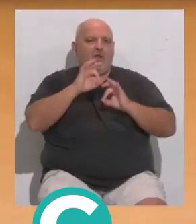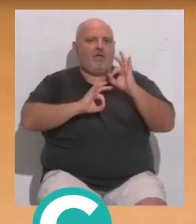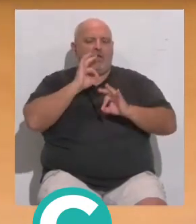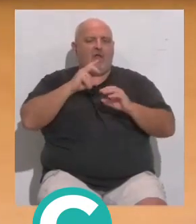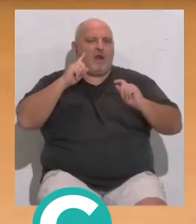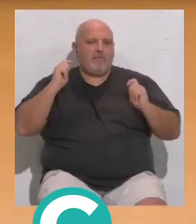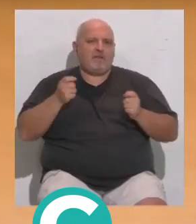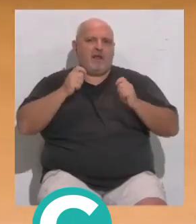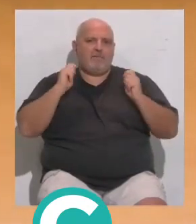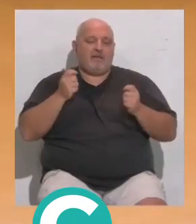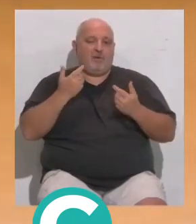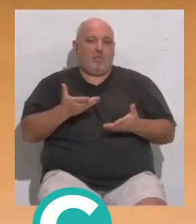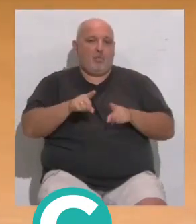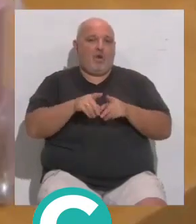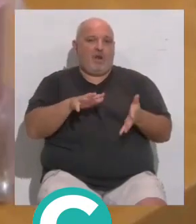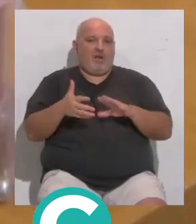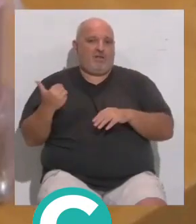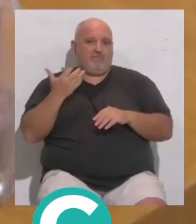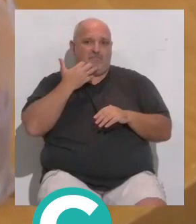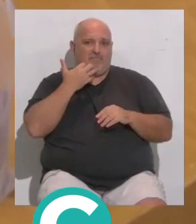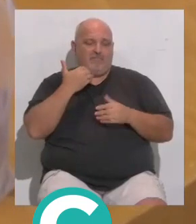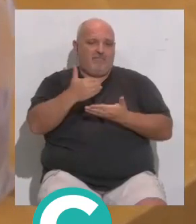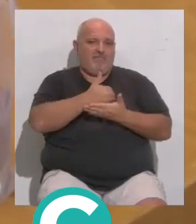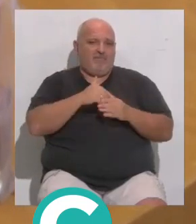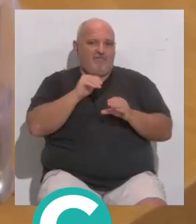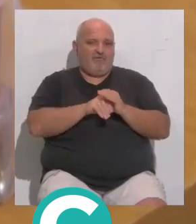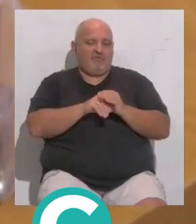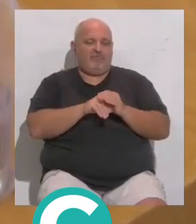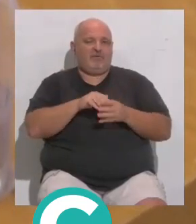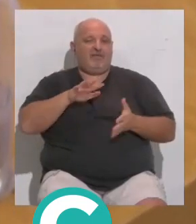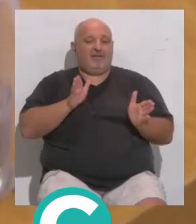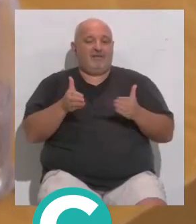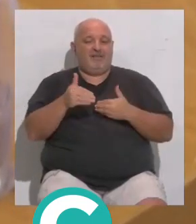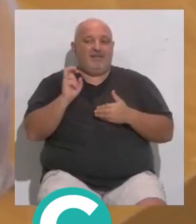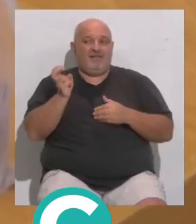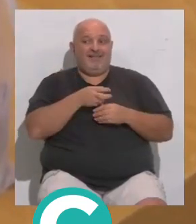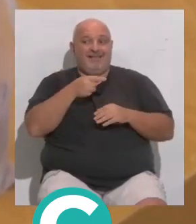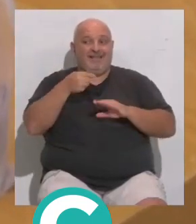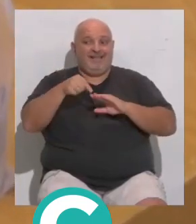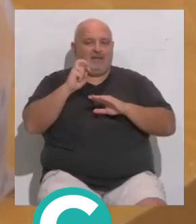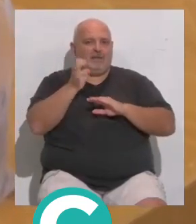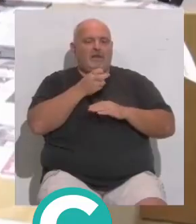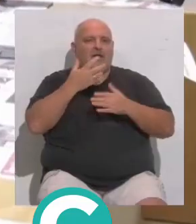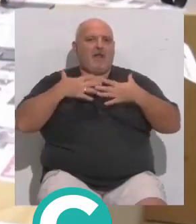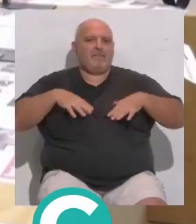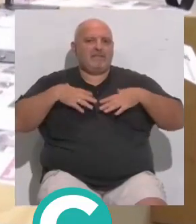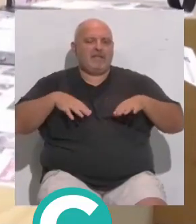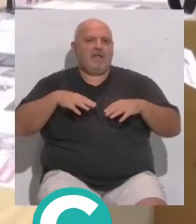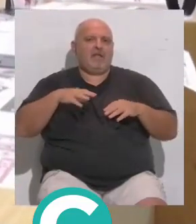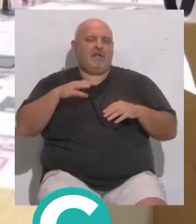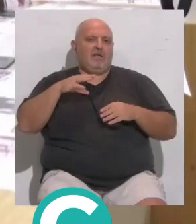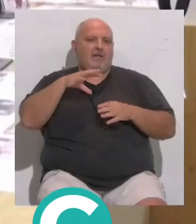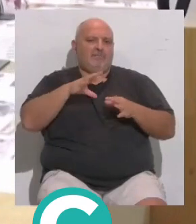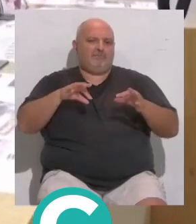organizan campañas como esta de recaudación de fondos. Además de esos lotes de esmaltes de uñas, se venderán camisetas y